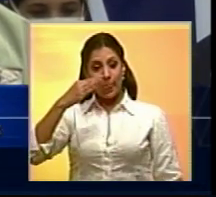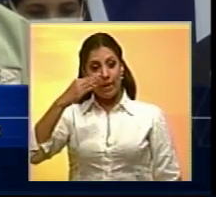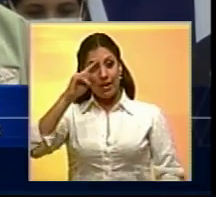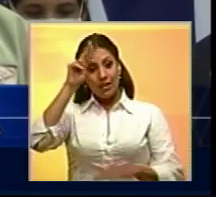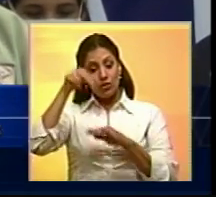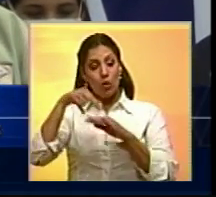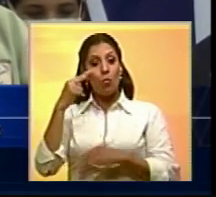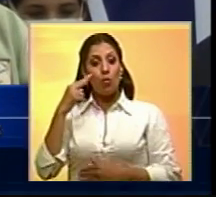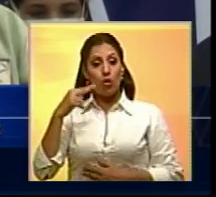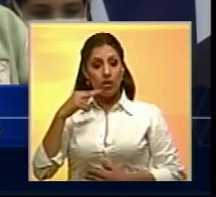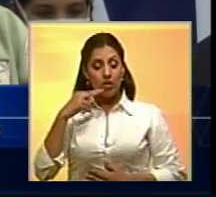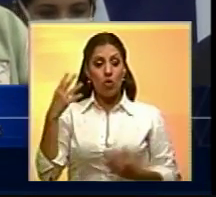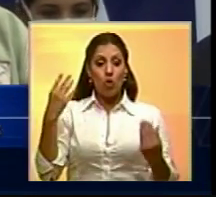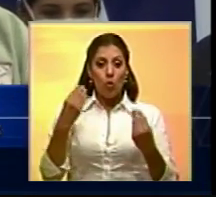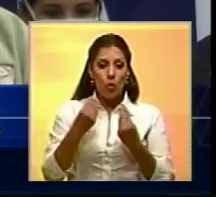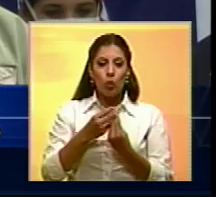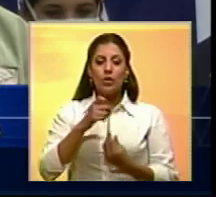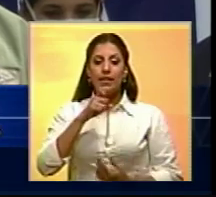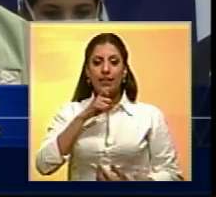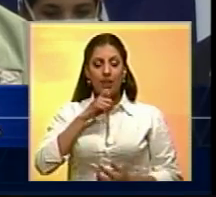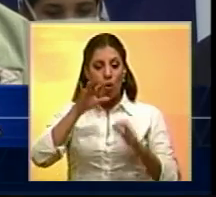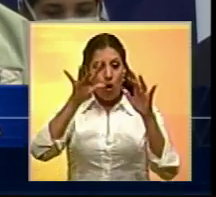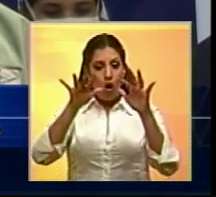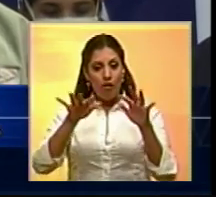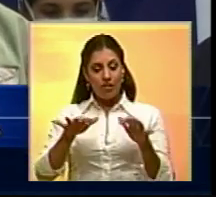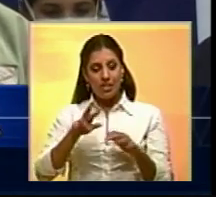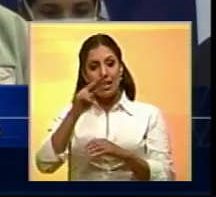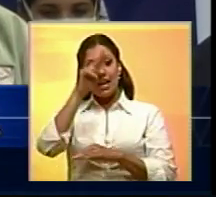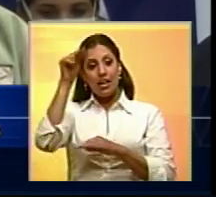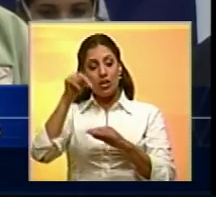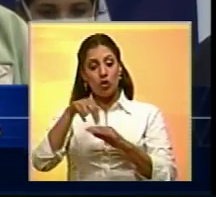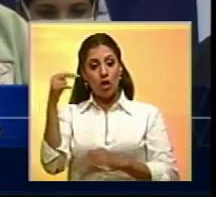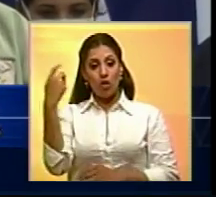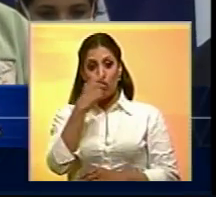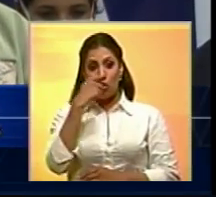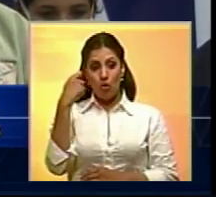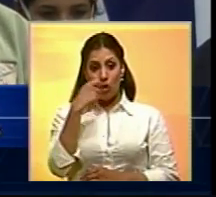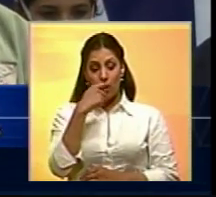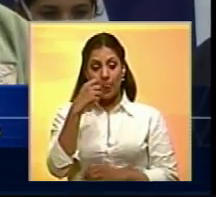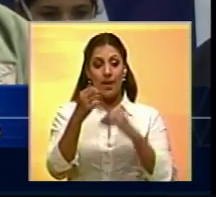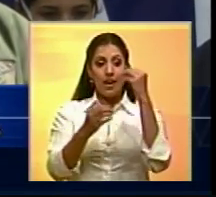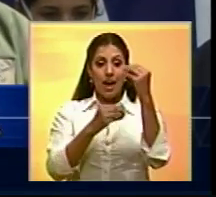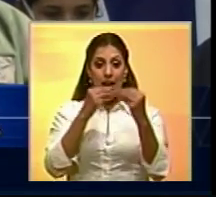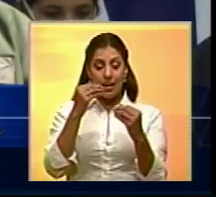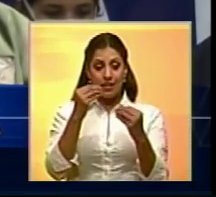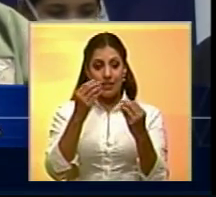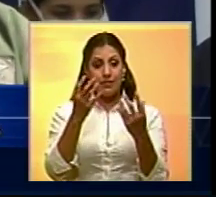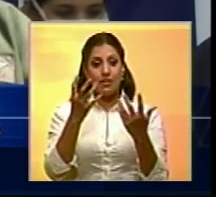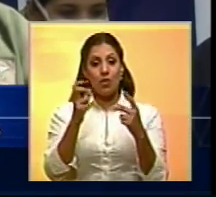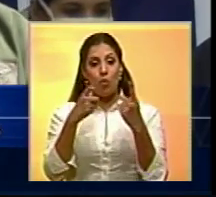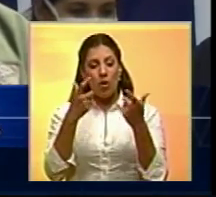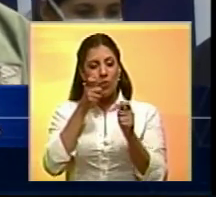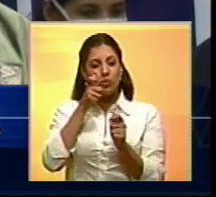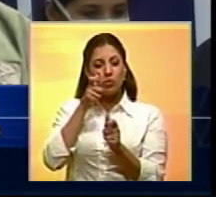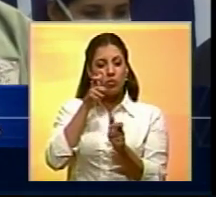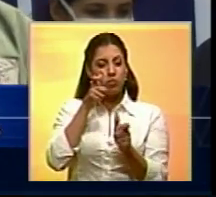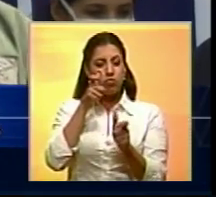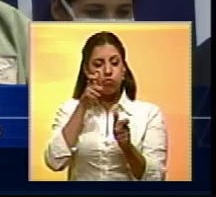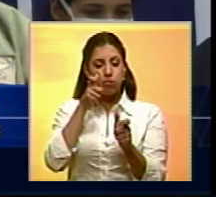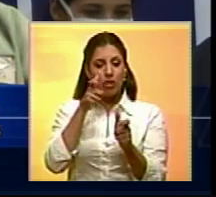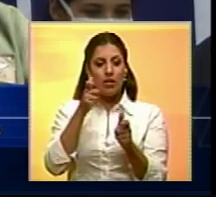Nacional Bolivariana, conjuntamente con la Oficina Nacional Antidroga, realizó un